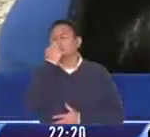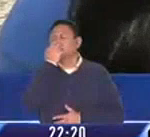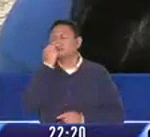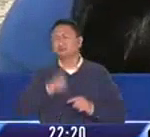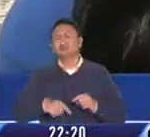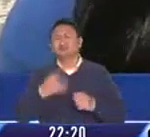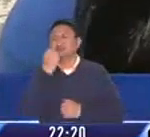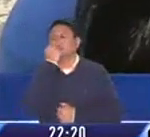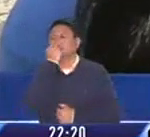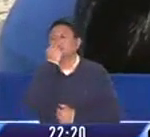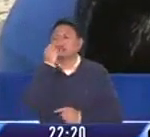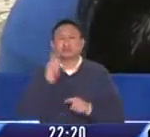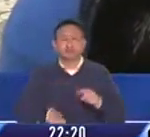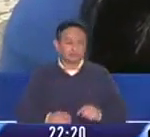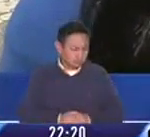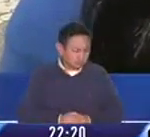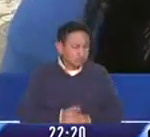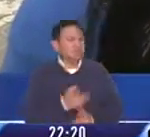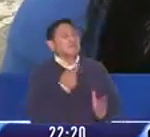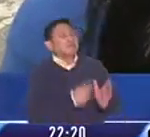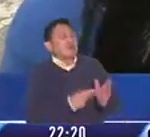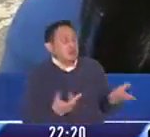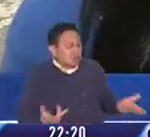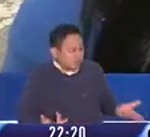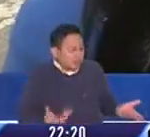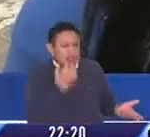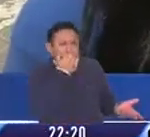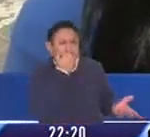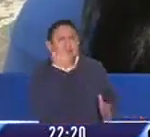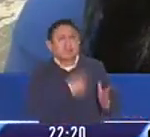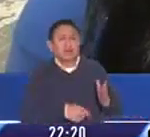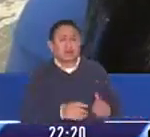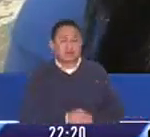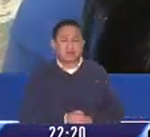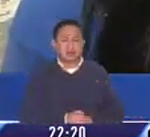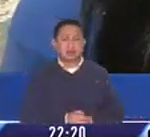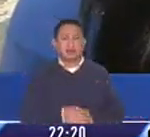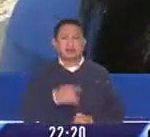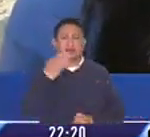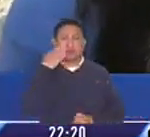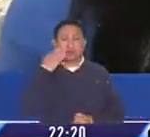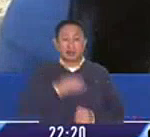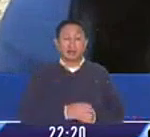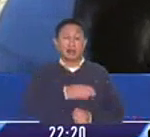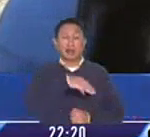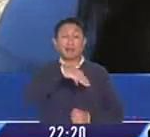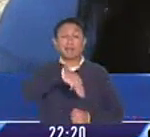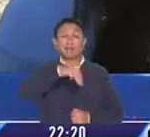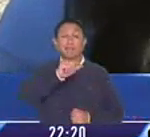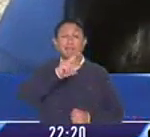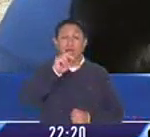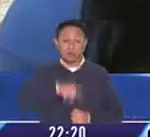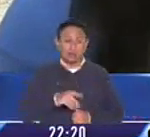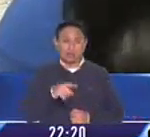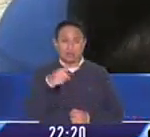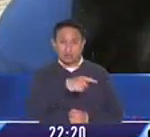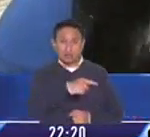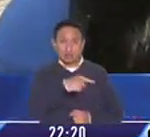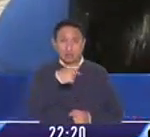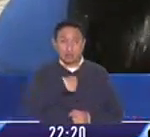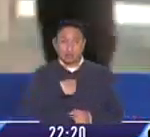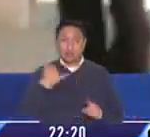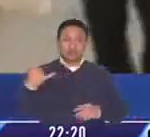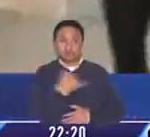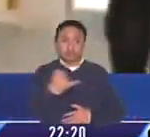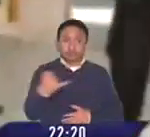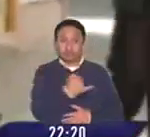guardar un secreto. Le digo, mija, ¿qué te pasa? Le digo, ¿qué secreto? Me dice, mami, dice, don Manuel me viola muchas veces. Mami, me violó muchas